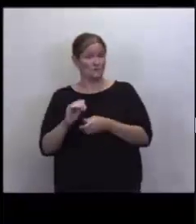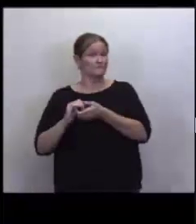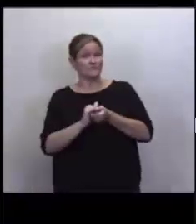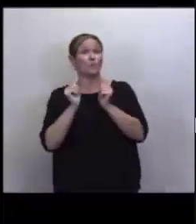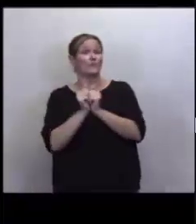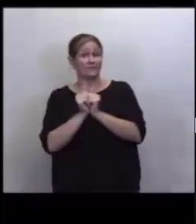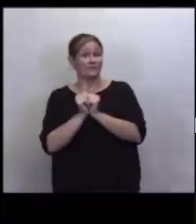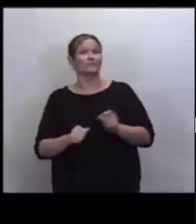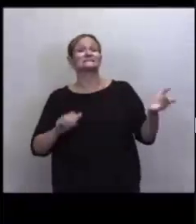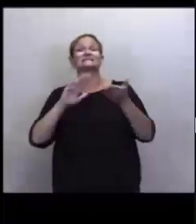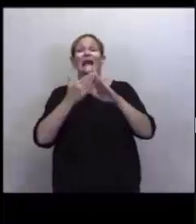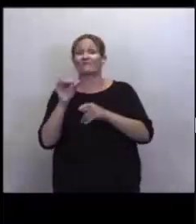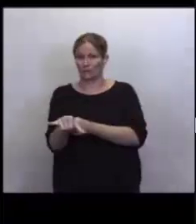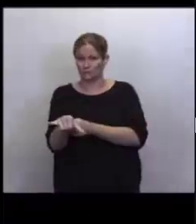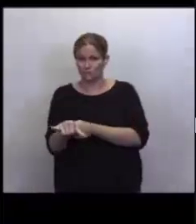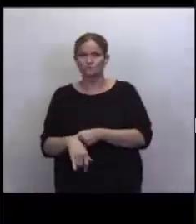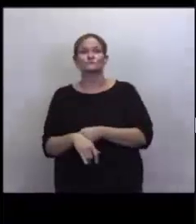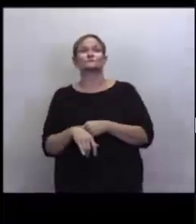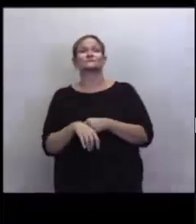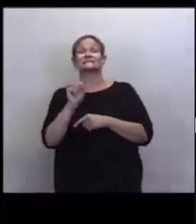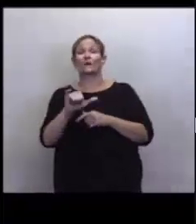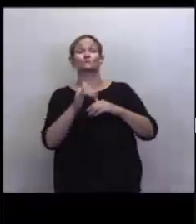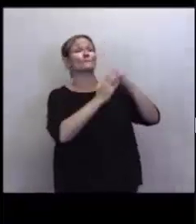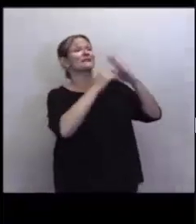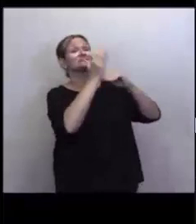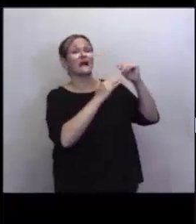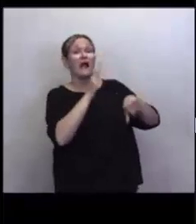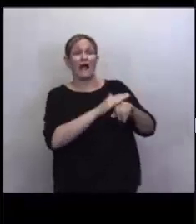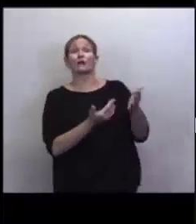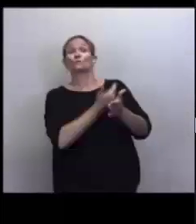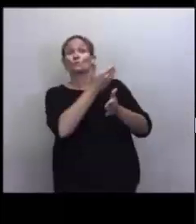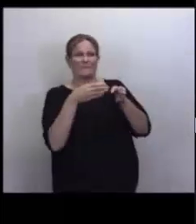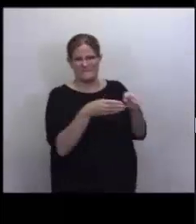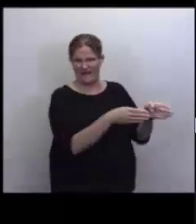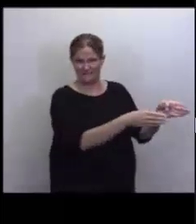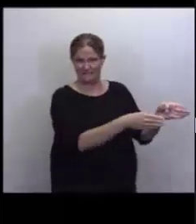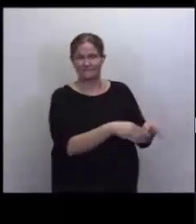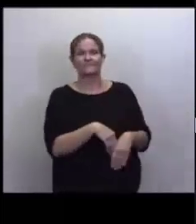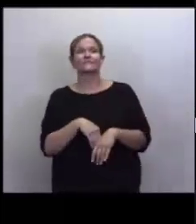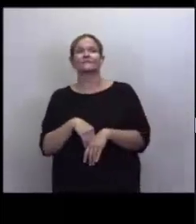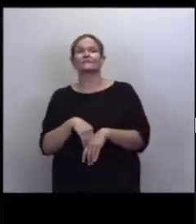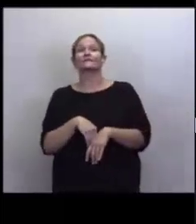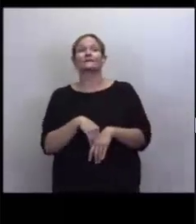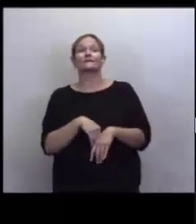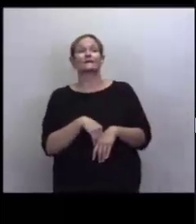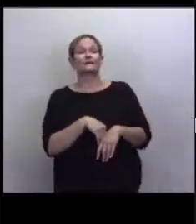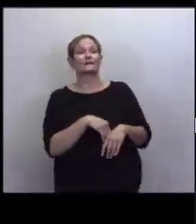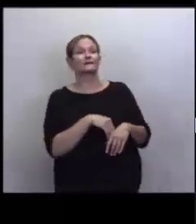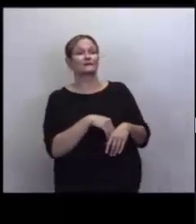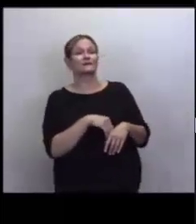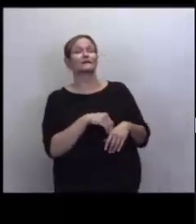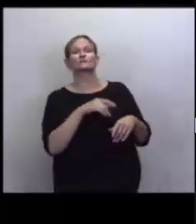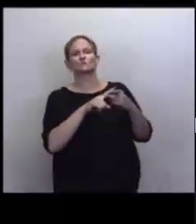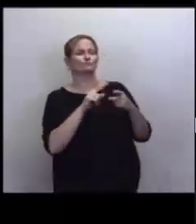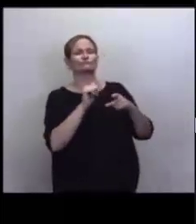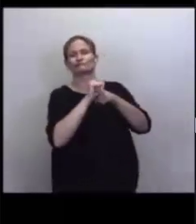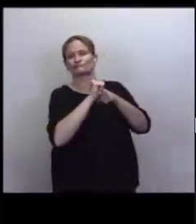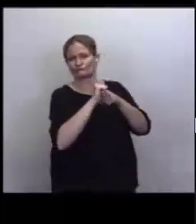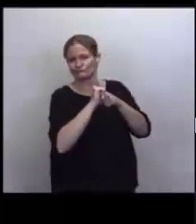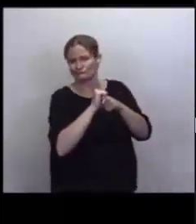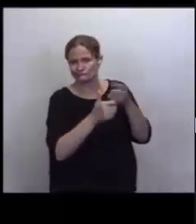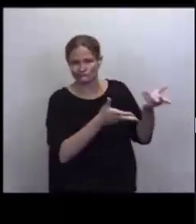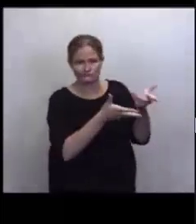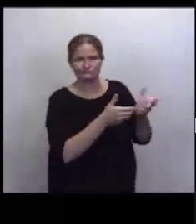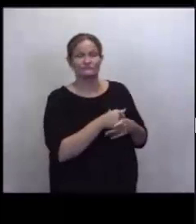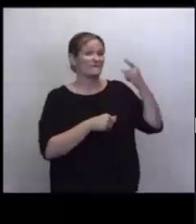residentes locales las habilidades necesarias. También hemos estado colaborando con la ciudad de Syracuse y Syracuse